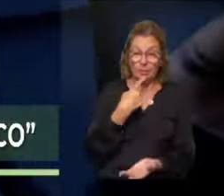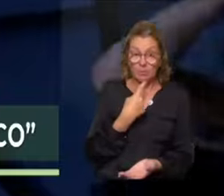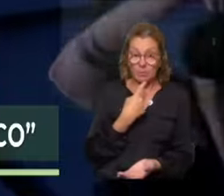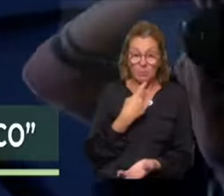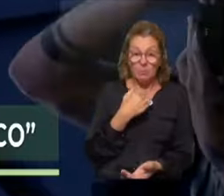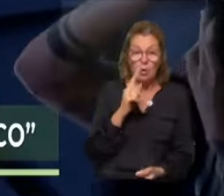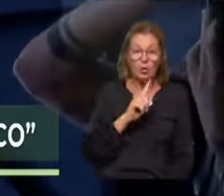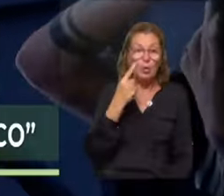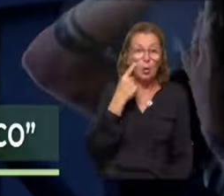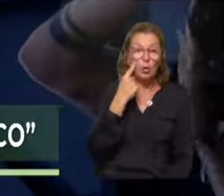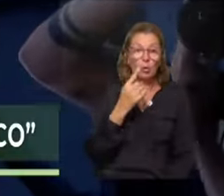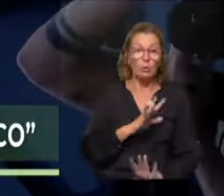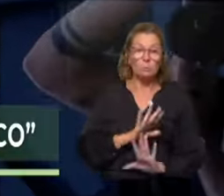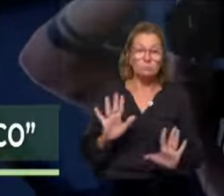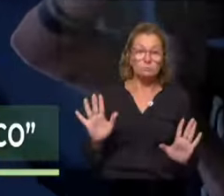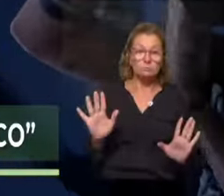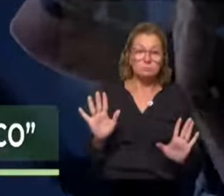conozco.